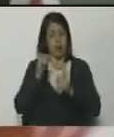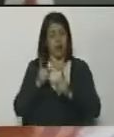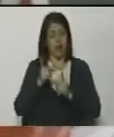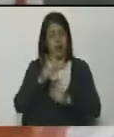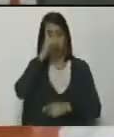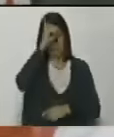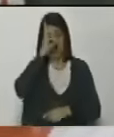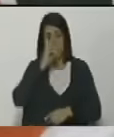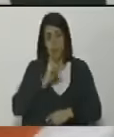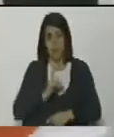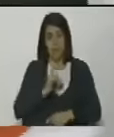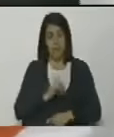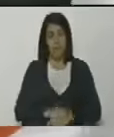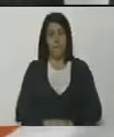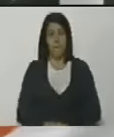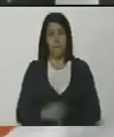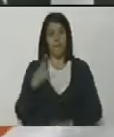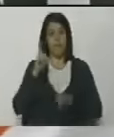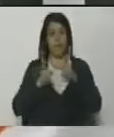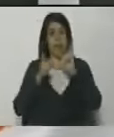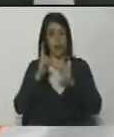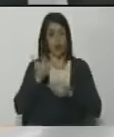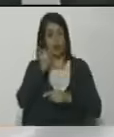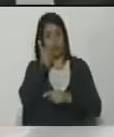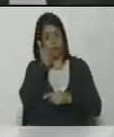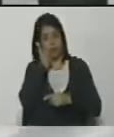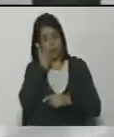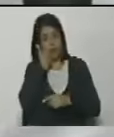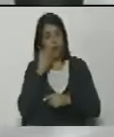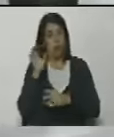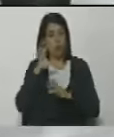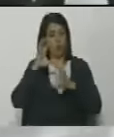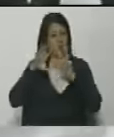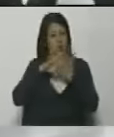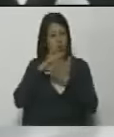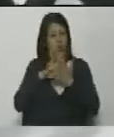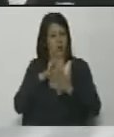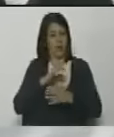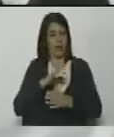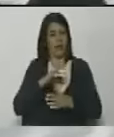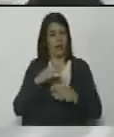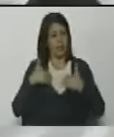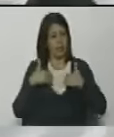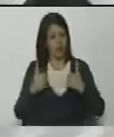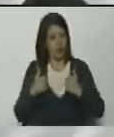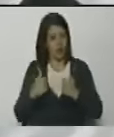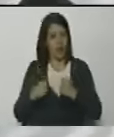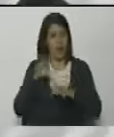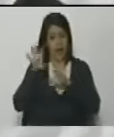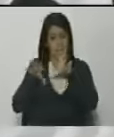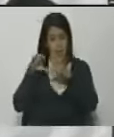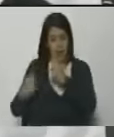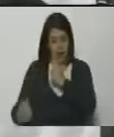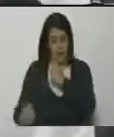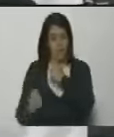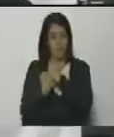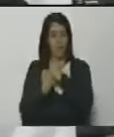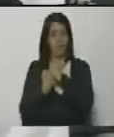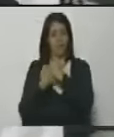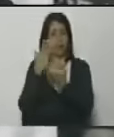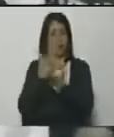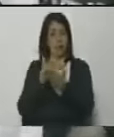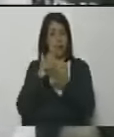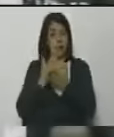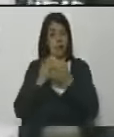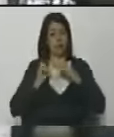tipo de discapacidad, de quien tienen alguna enfermedad o algún trastorno, proporcionando un apoyo invaluable, brindándoles